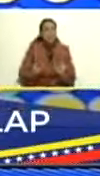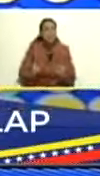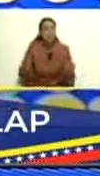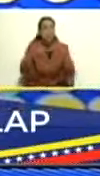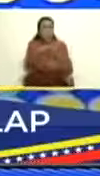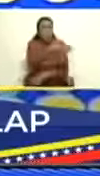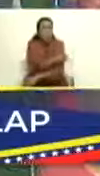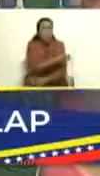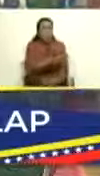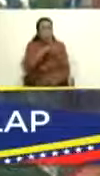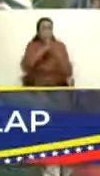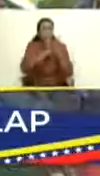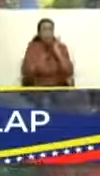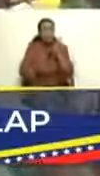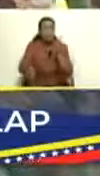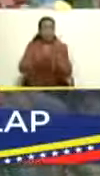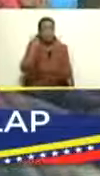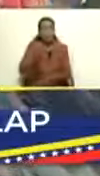derecha.